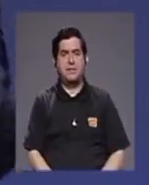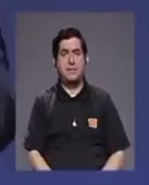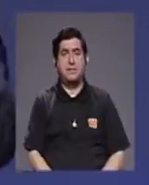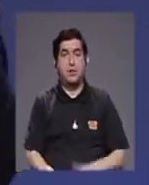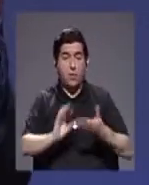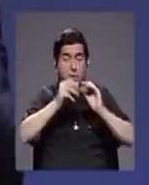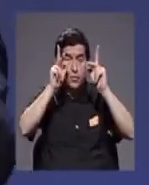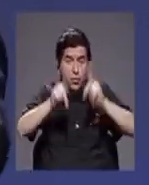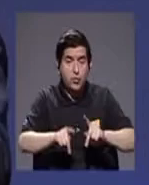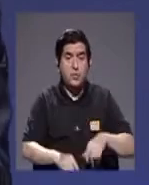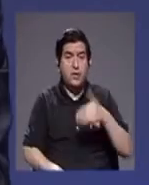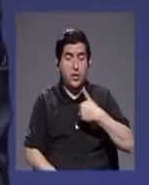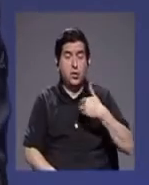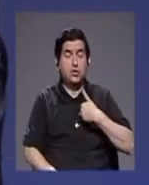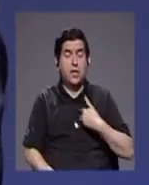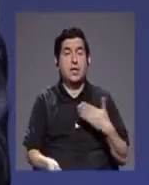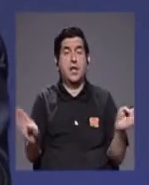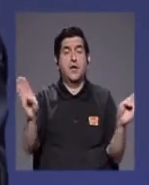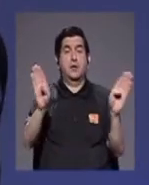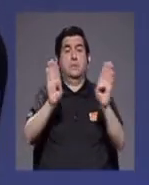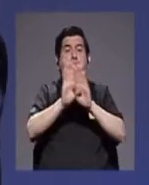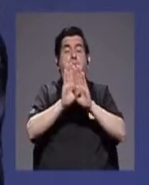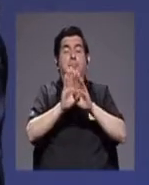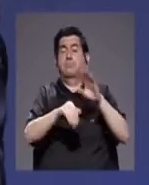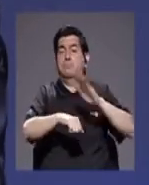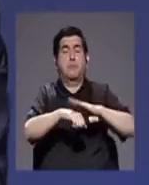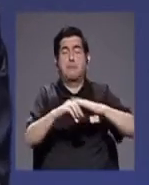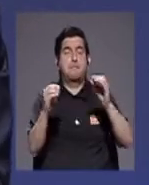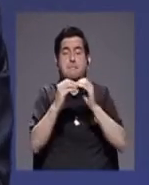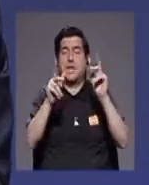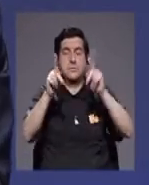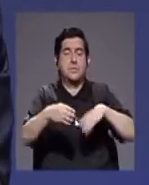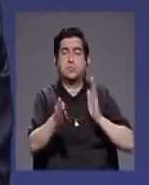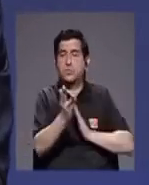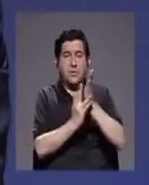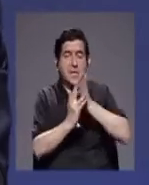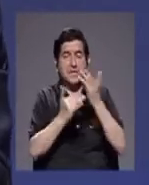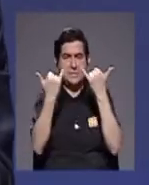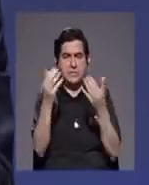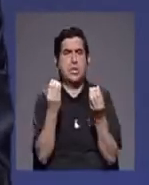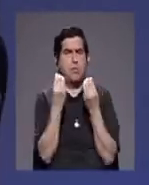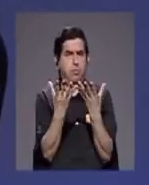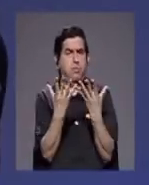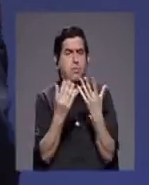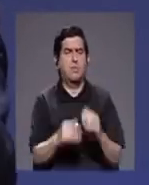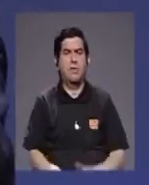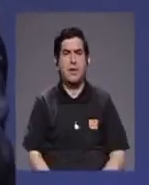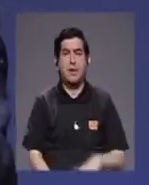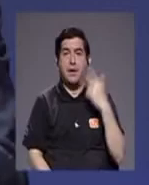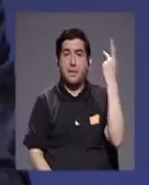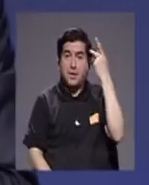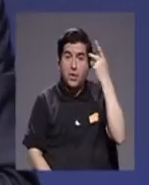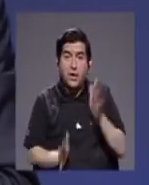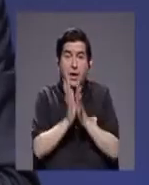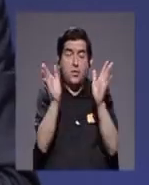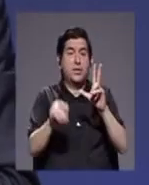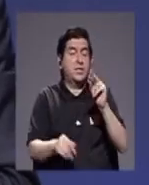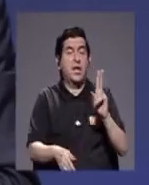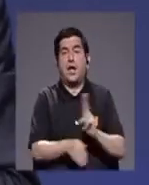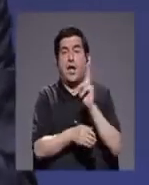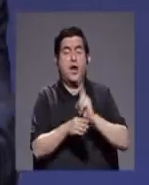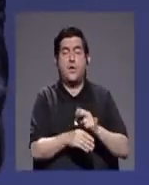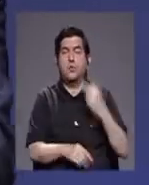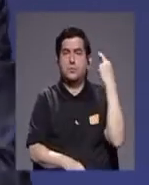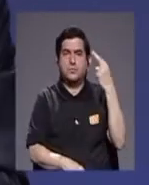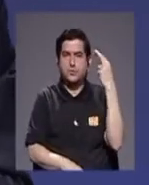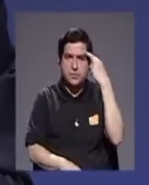cantidad de gente, todo tiene portones, no se permite más ingreso. La política pública no se usa por la pandemia.